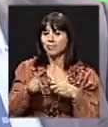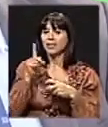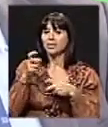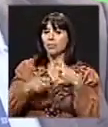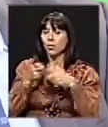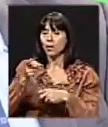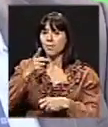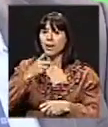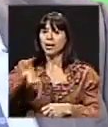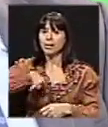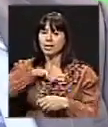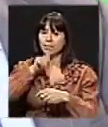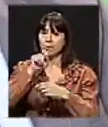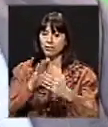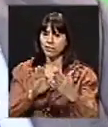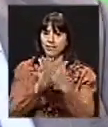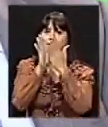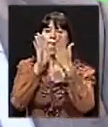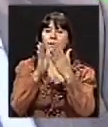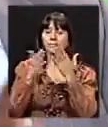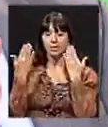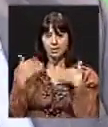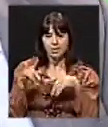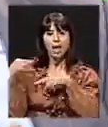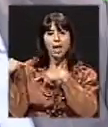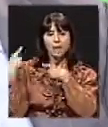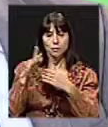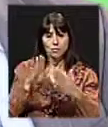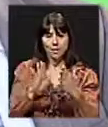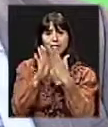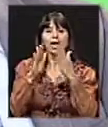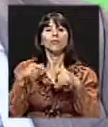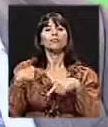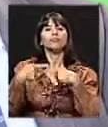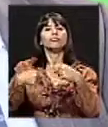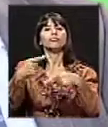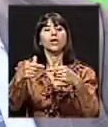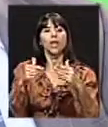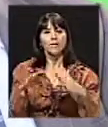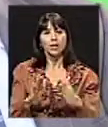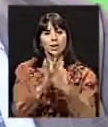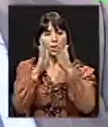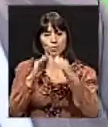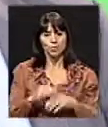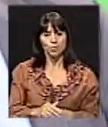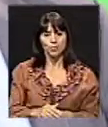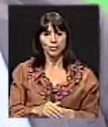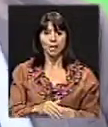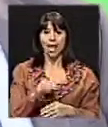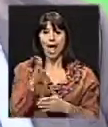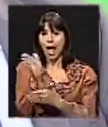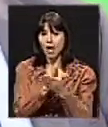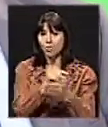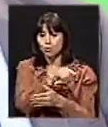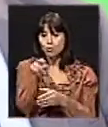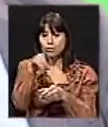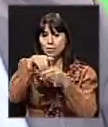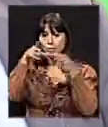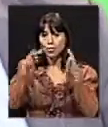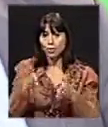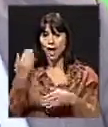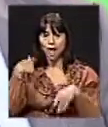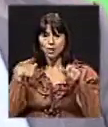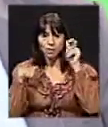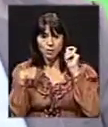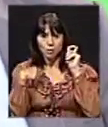tenemos que enfrentar, que hemos enfrentado y que seguiremos enfrentando. Hay diputados y diputadas, y en